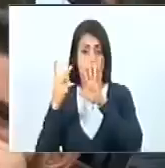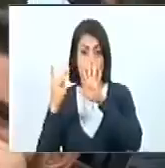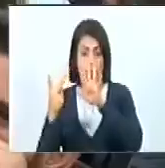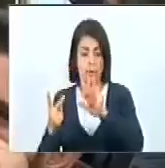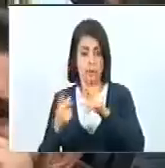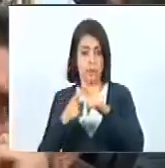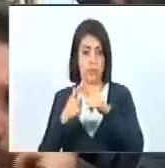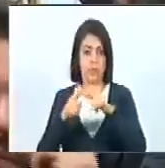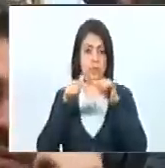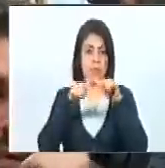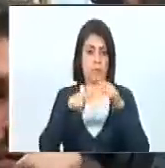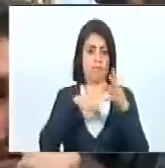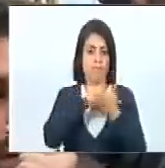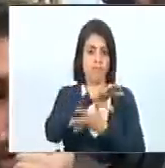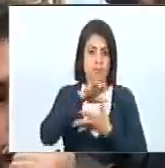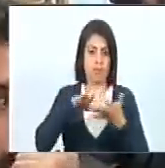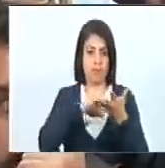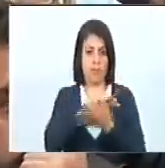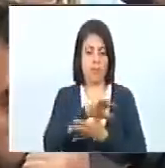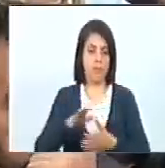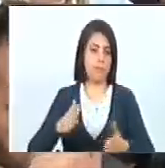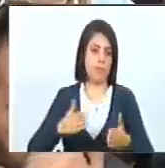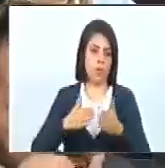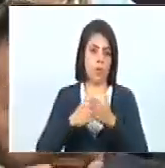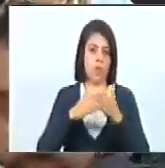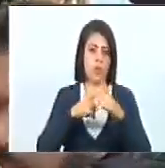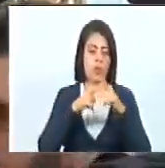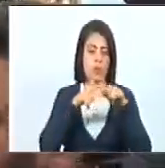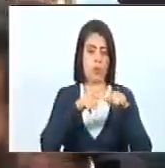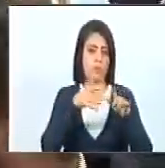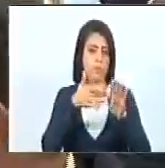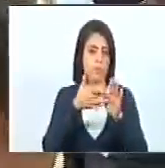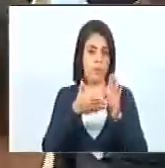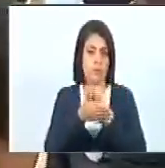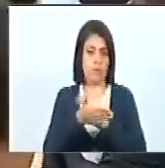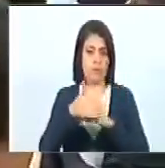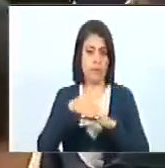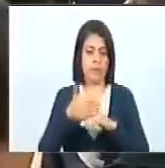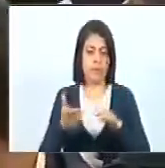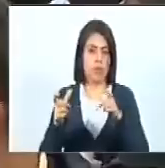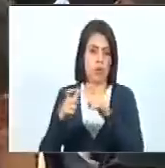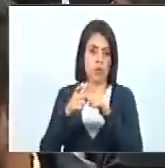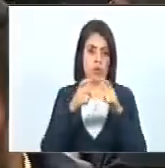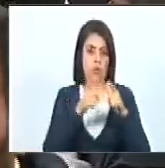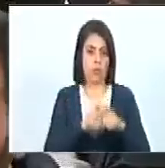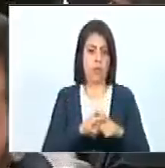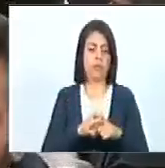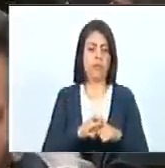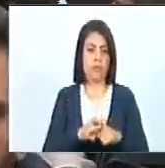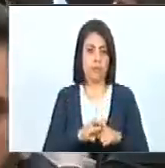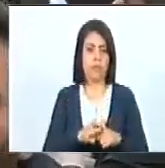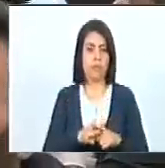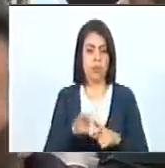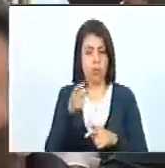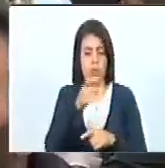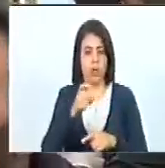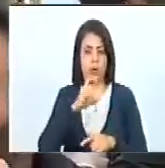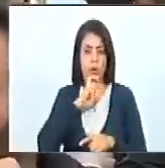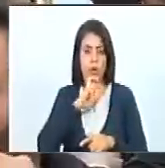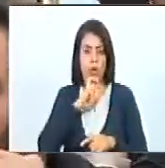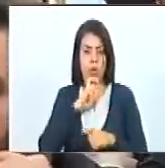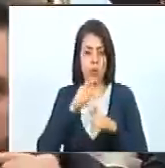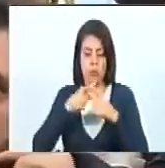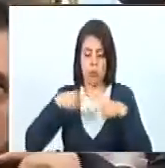1997, está siendo también atentado a través de los grupos de los galimpeiros. Ahí es